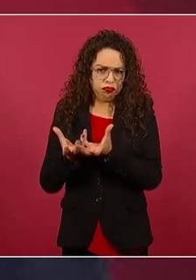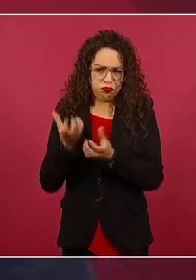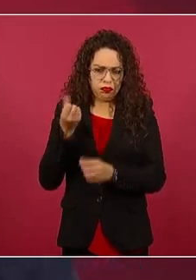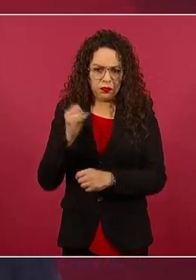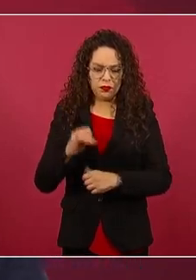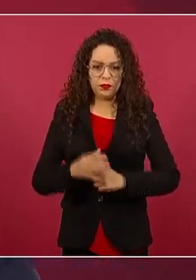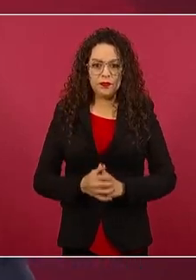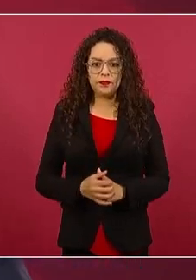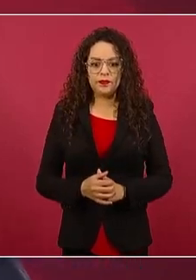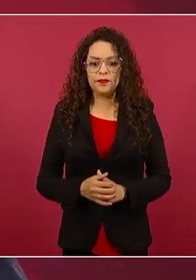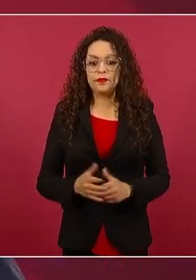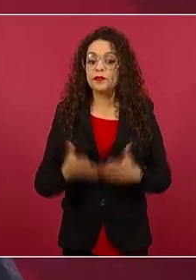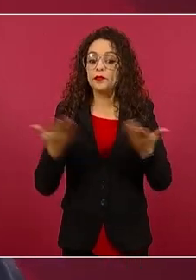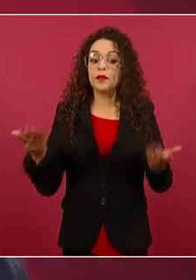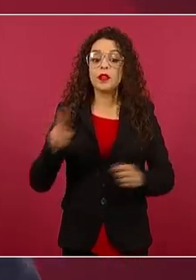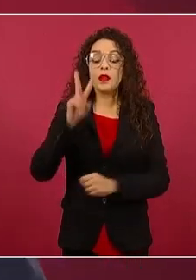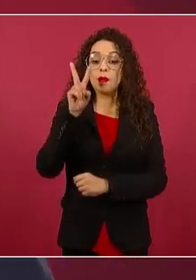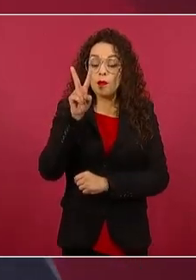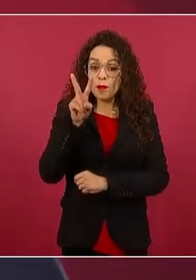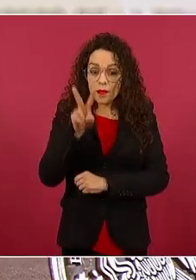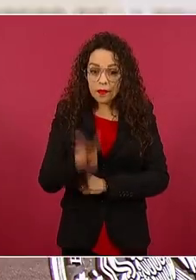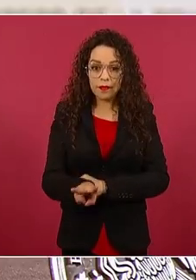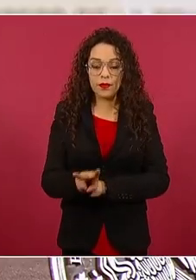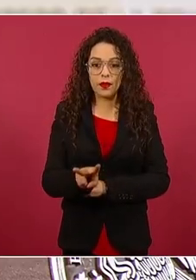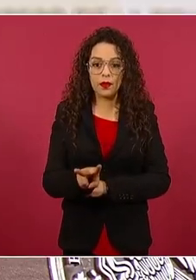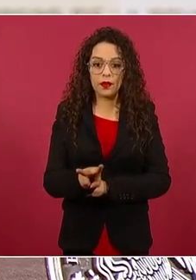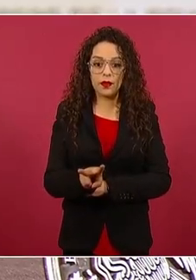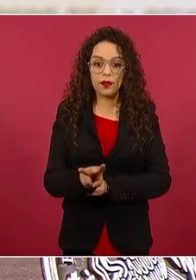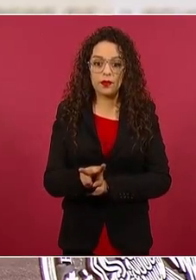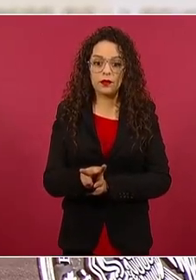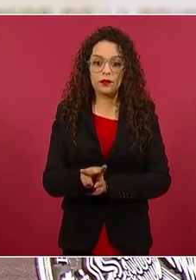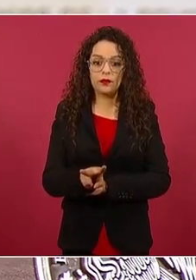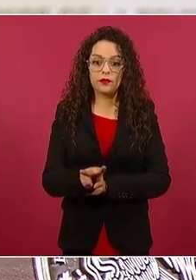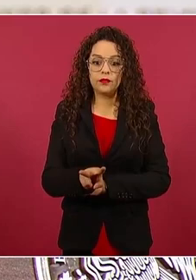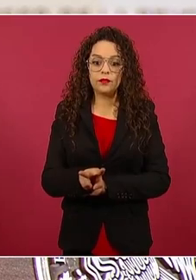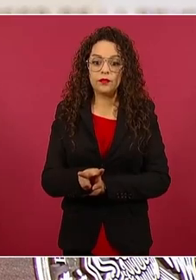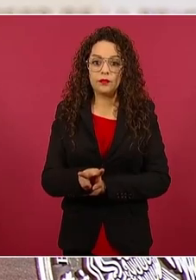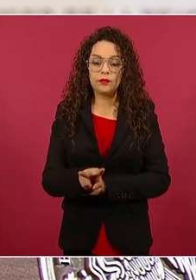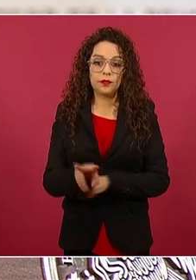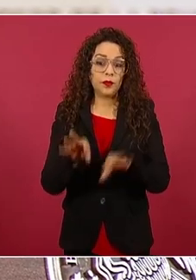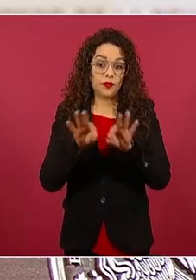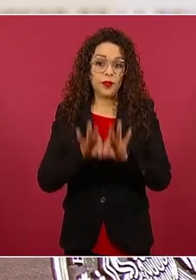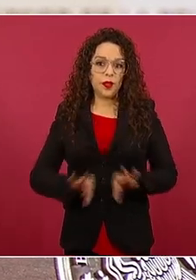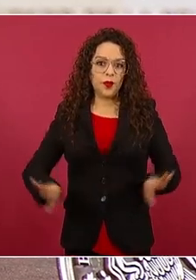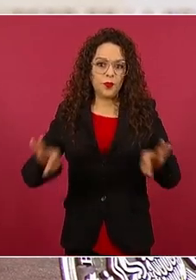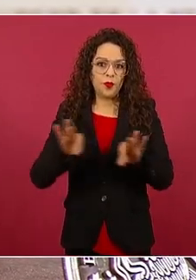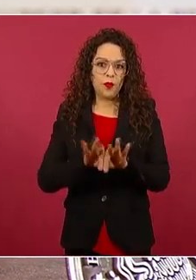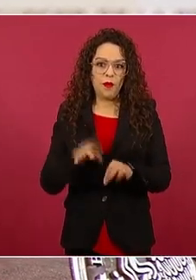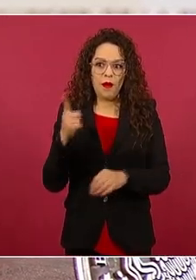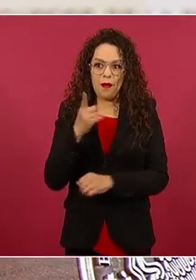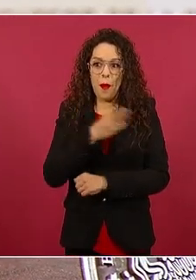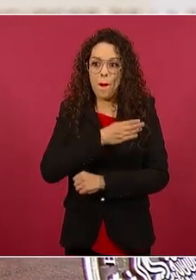Entonces, es muy bueno que se sepa